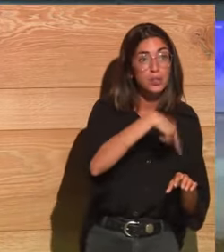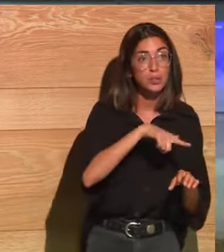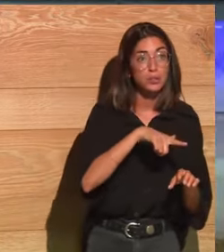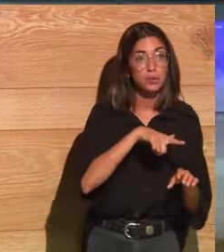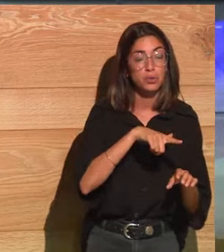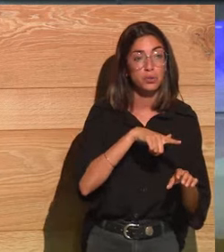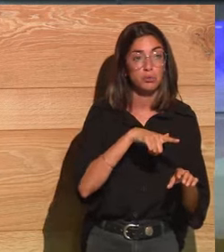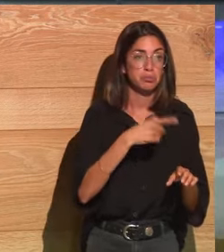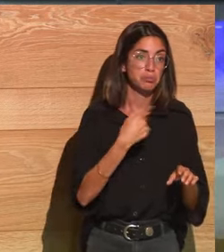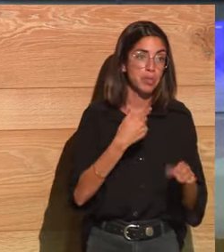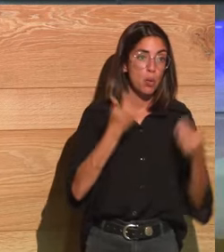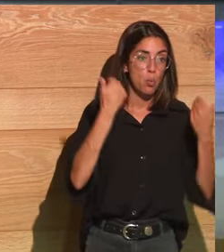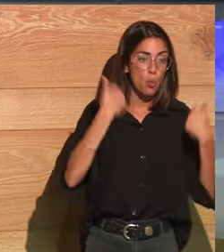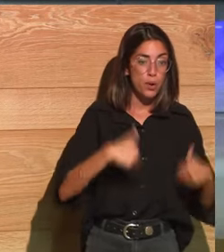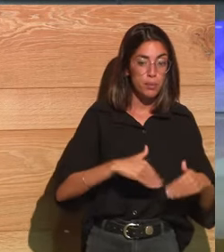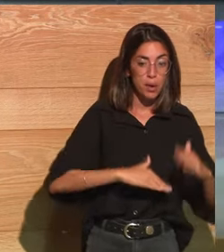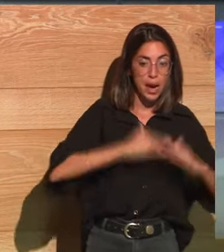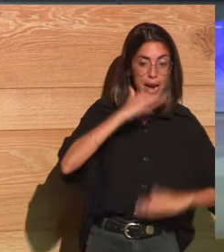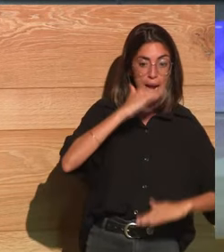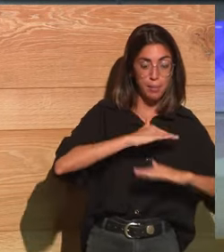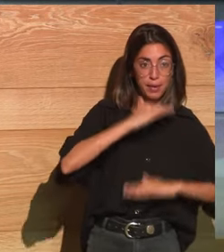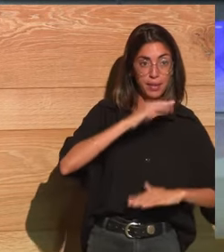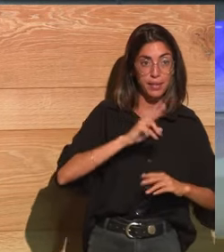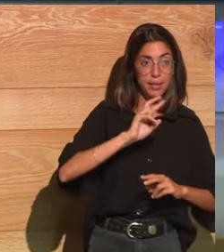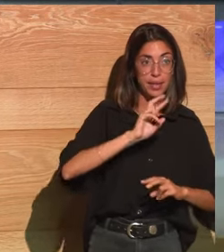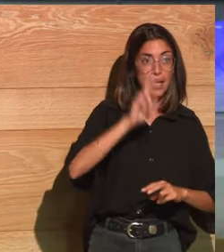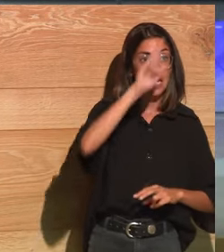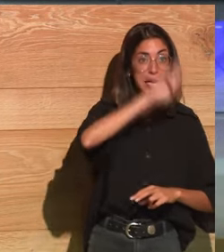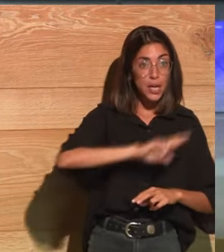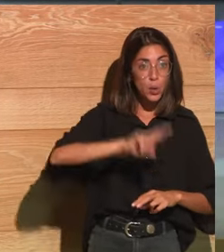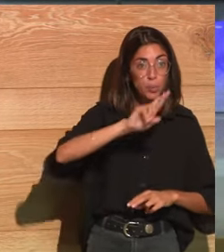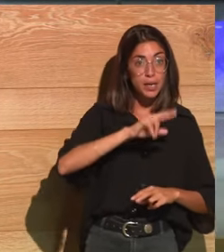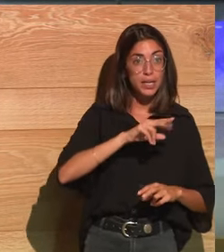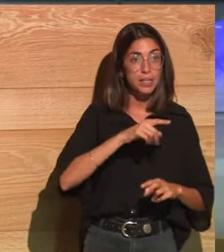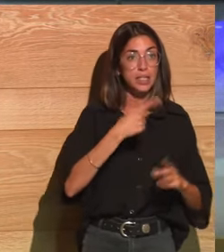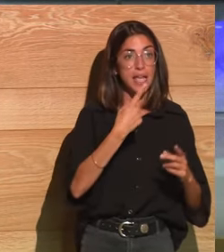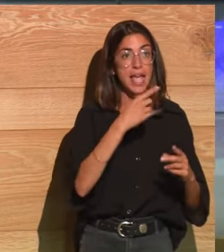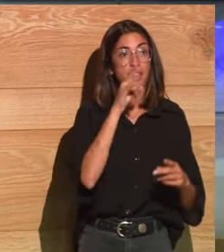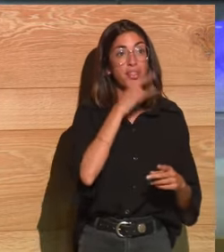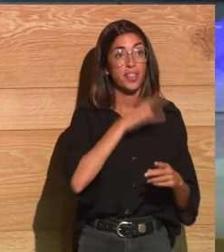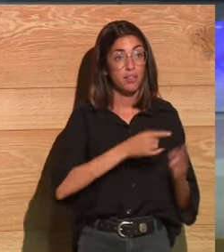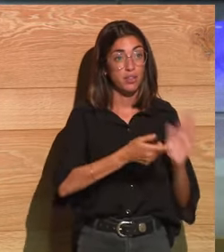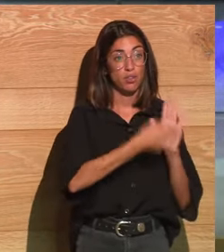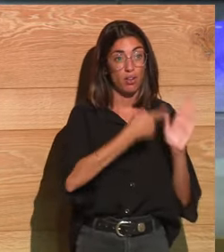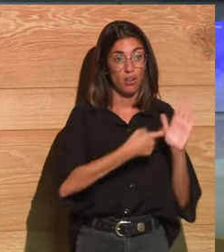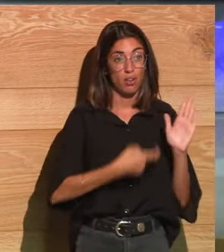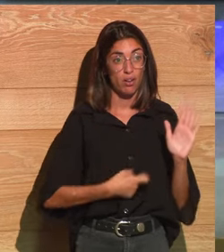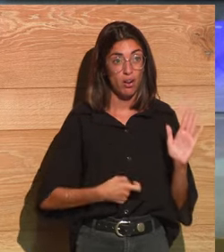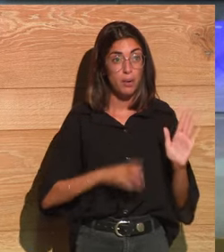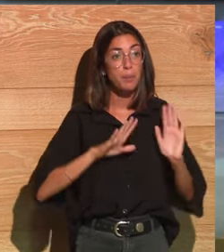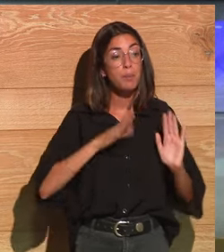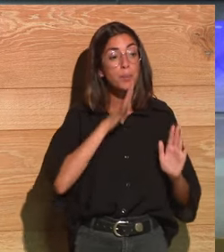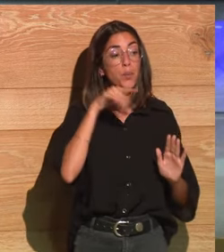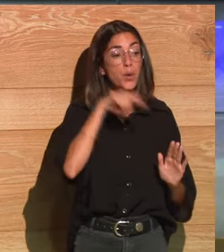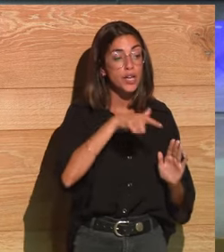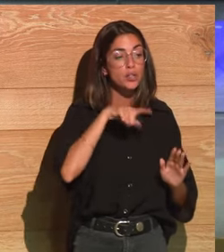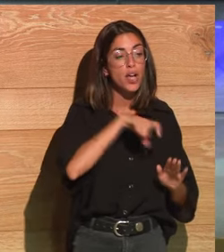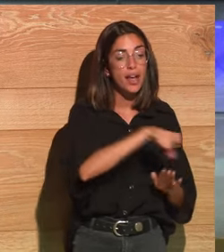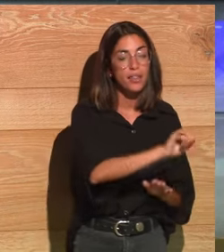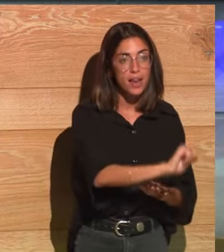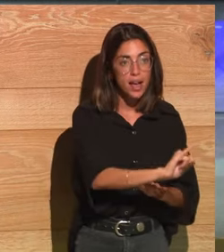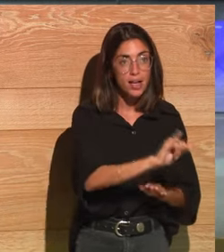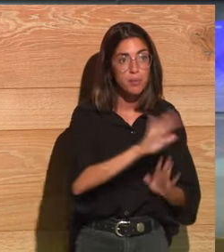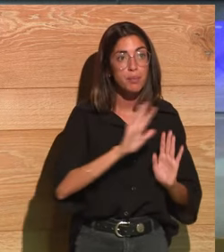¿no? Nuestro cuerpo tiene cada vez menos capacidad de recuperación y de eliminación de estos defectos, y por eso hay el cáncer, pero hay cánceres, como los que hablas del